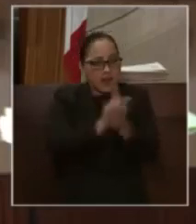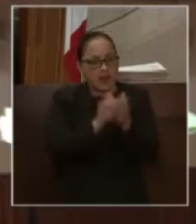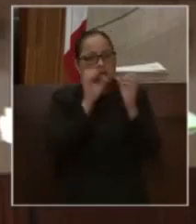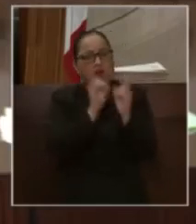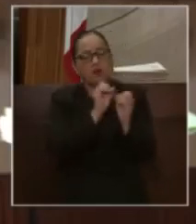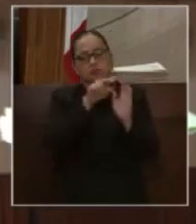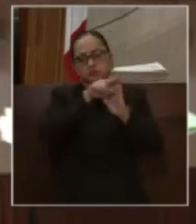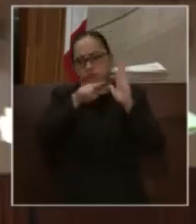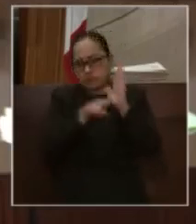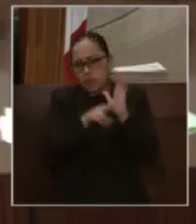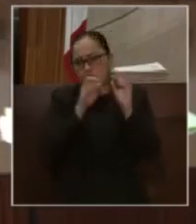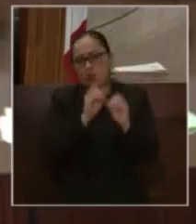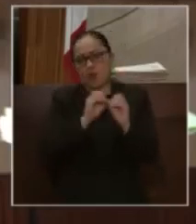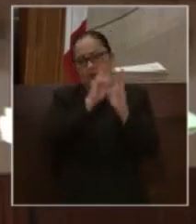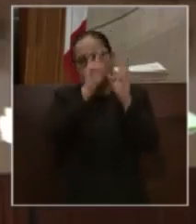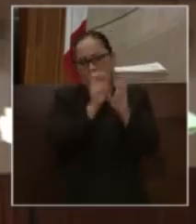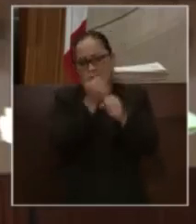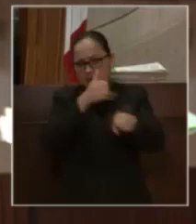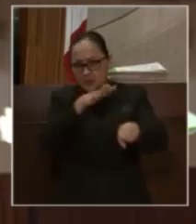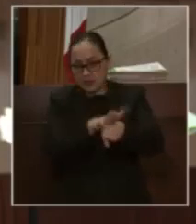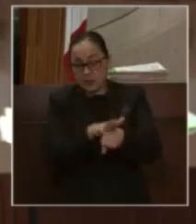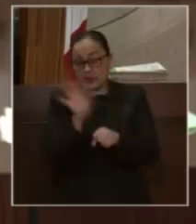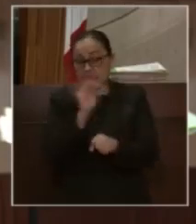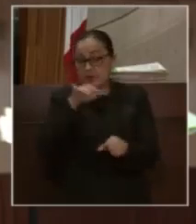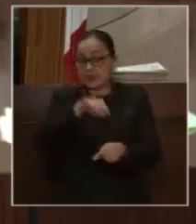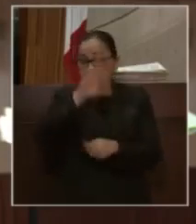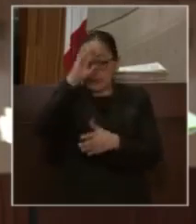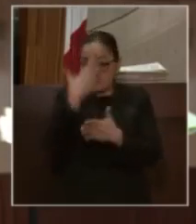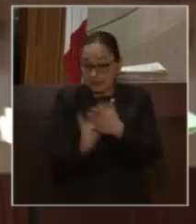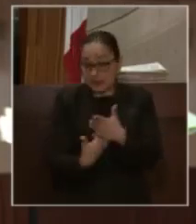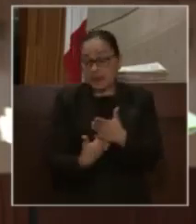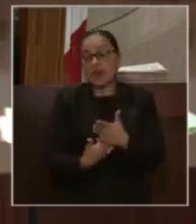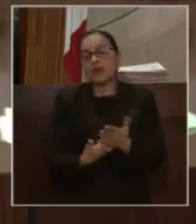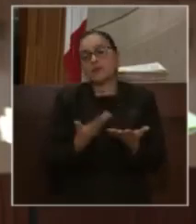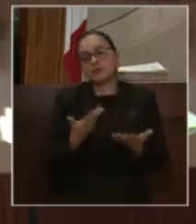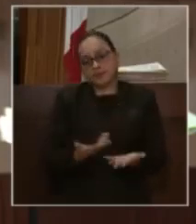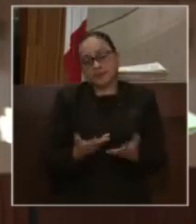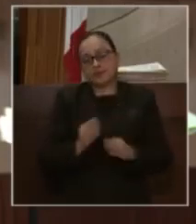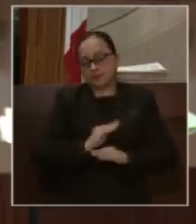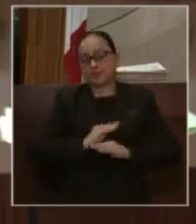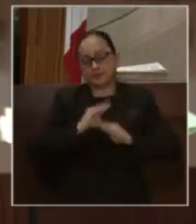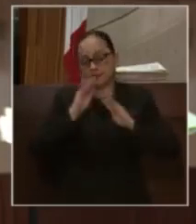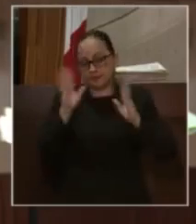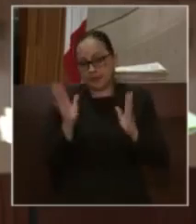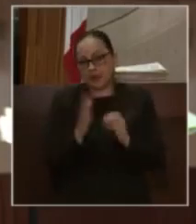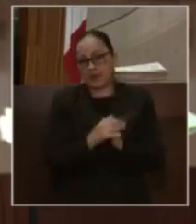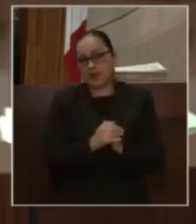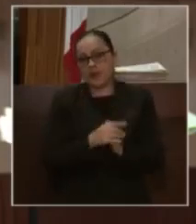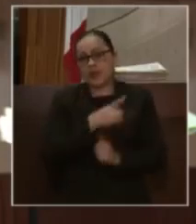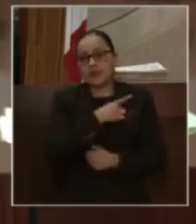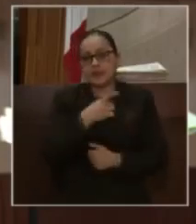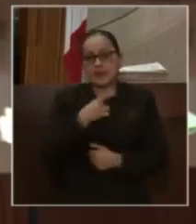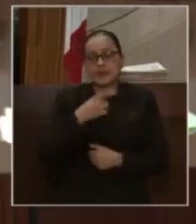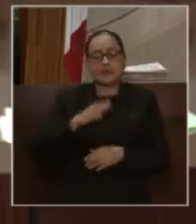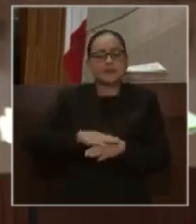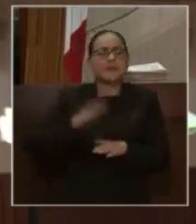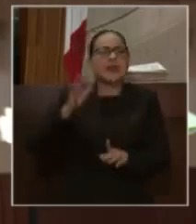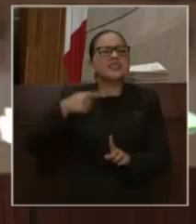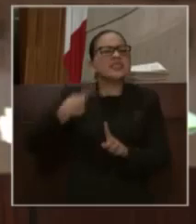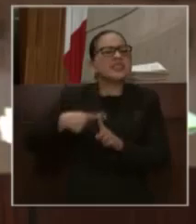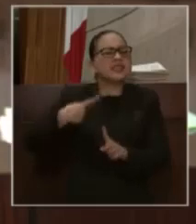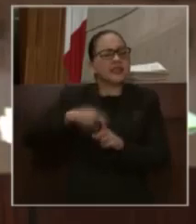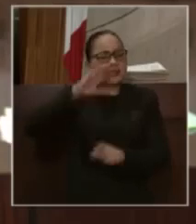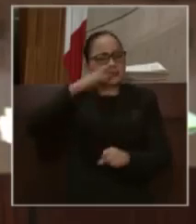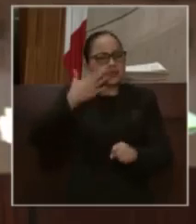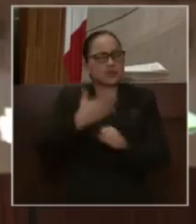normas administrativas concretas, y, por supuesto, adicionalmente, donde queda claridad de quién tiene la